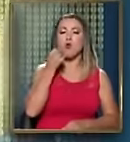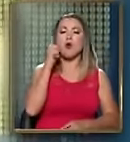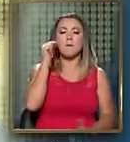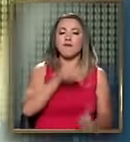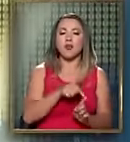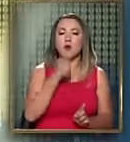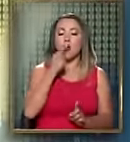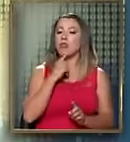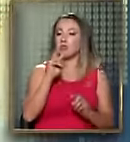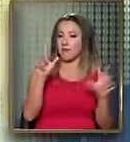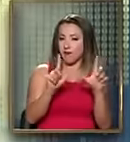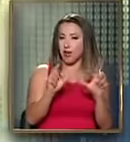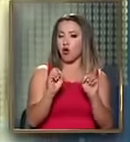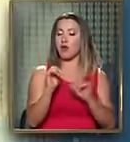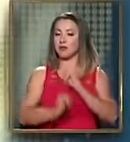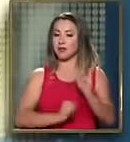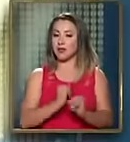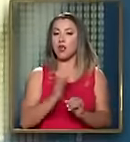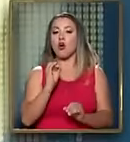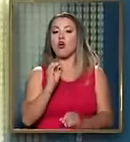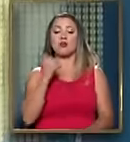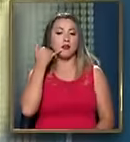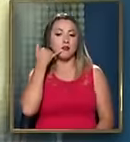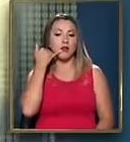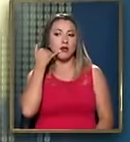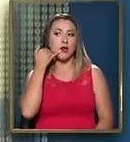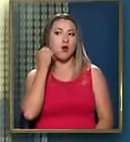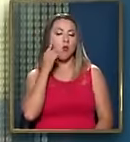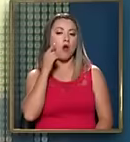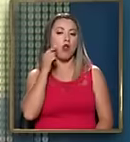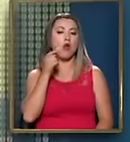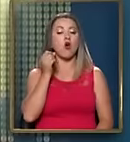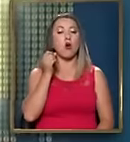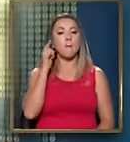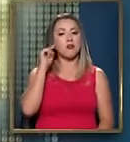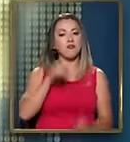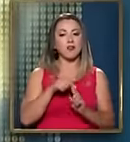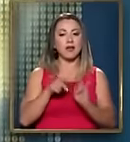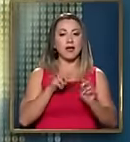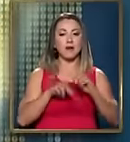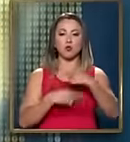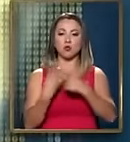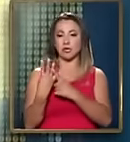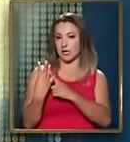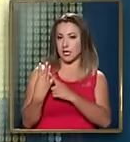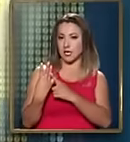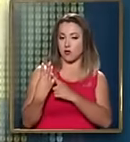usted, televisión, internet o telefonía? ¿O prefiere que hagamos un trío?